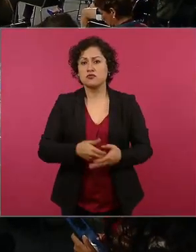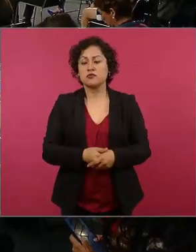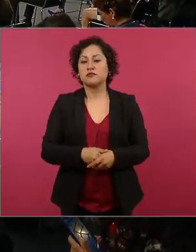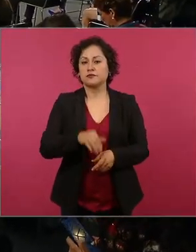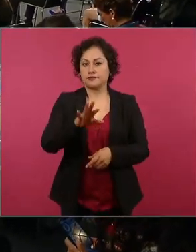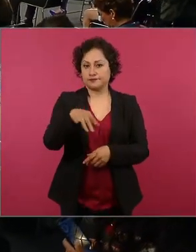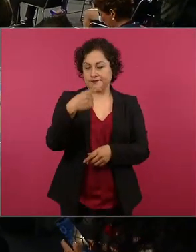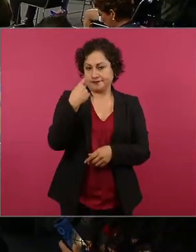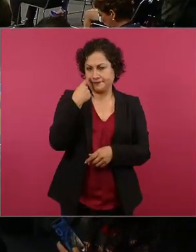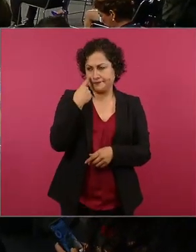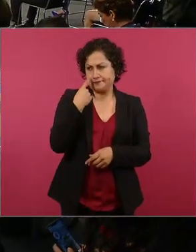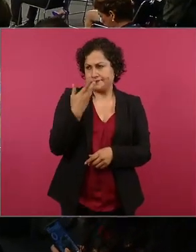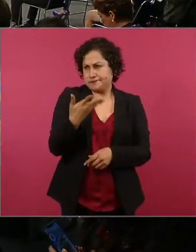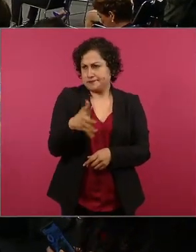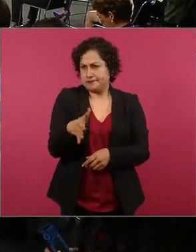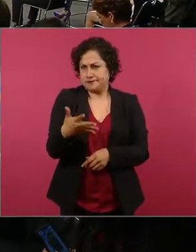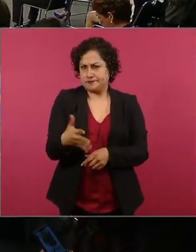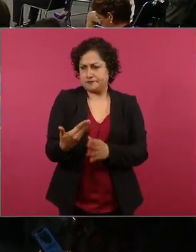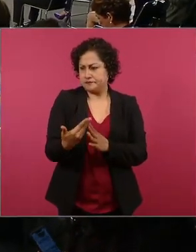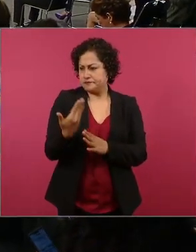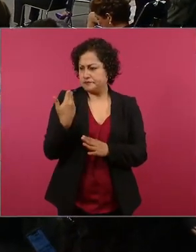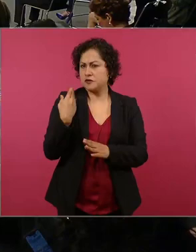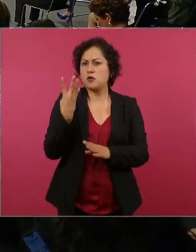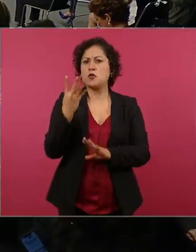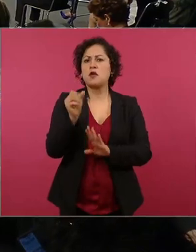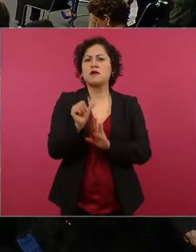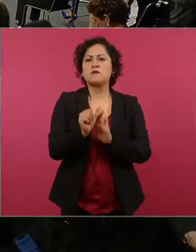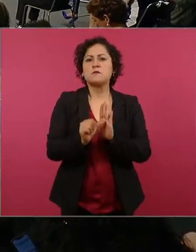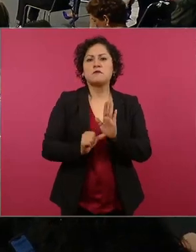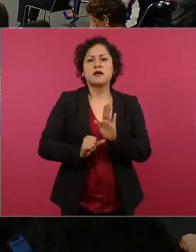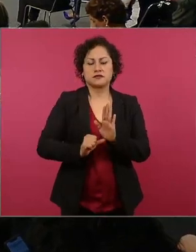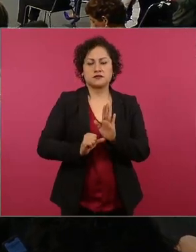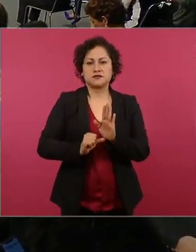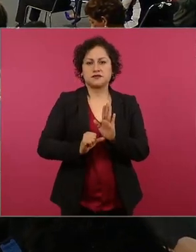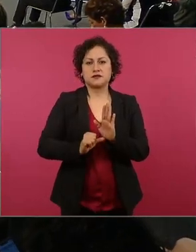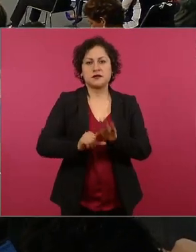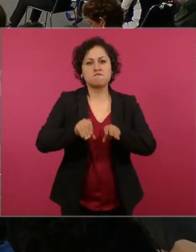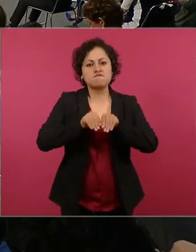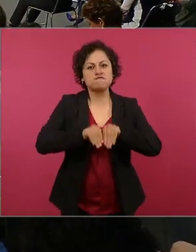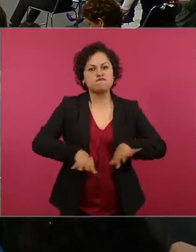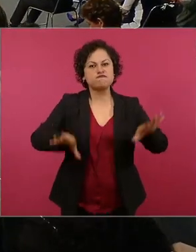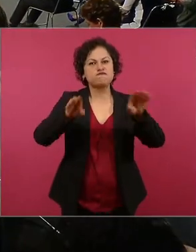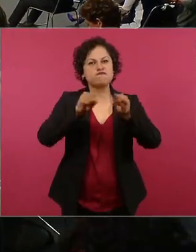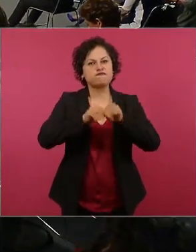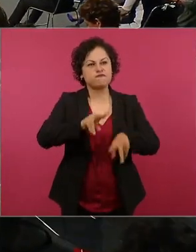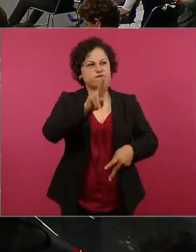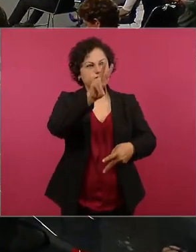hace como 4 meses, empiezan con la campaña, AMLO,